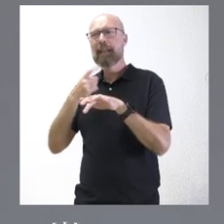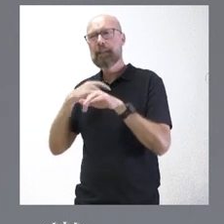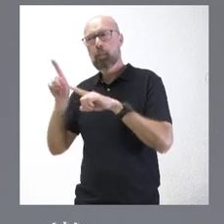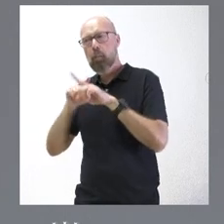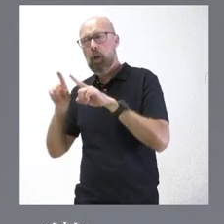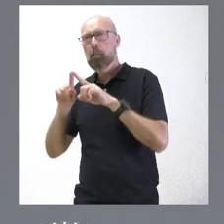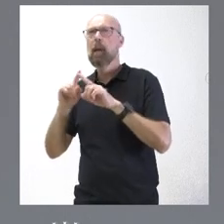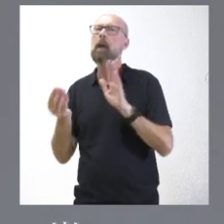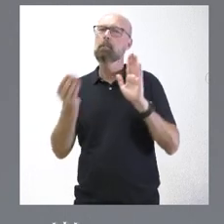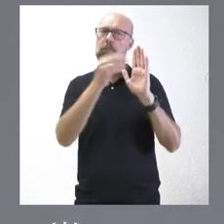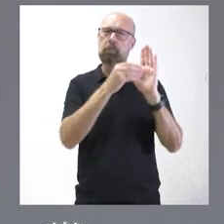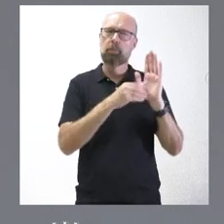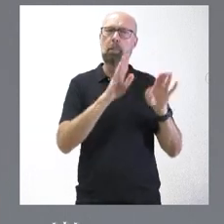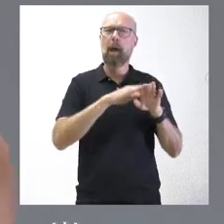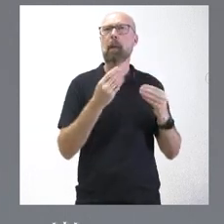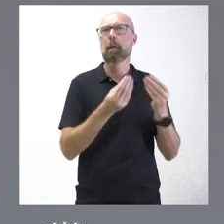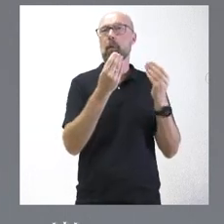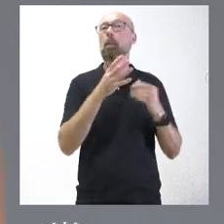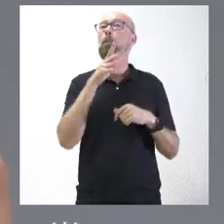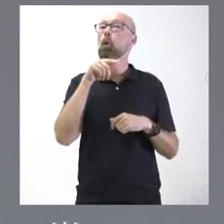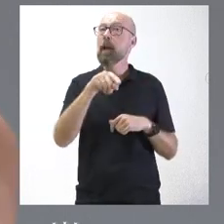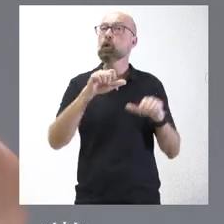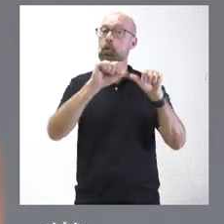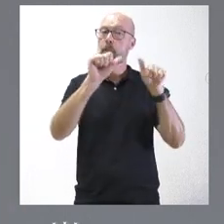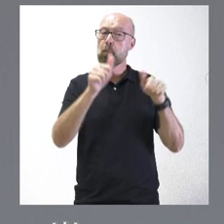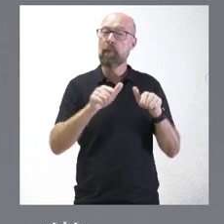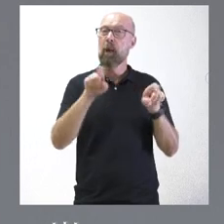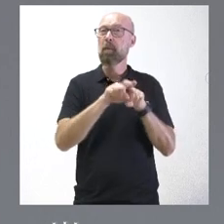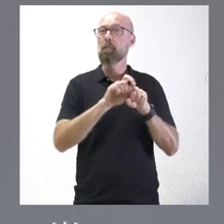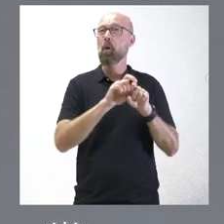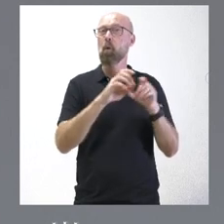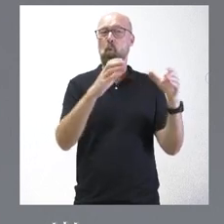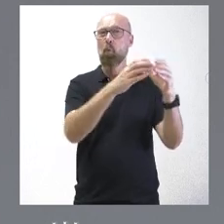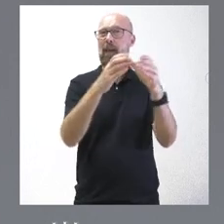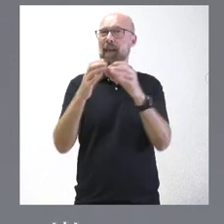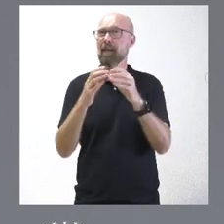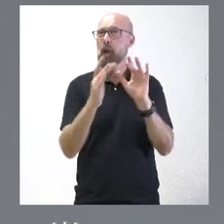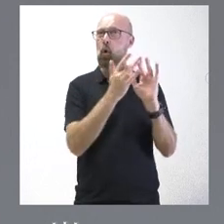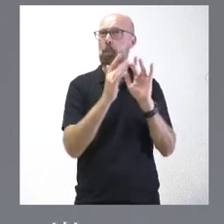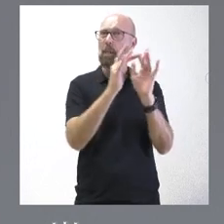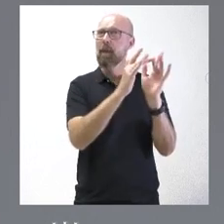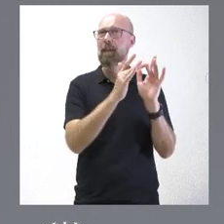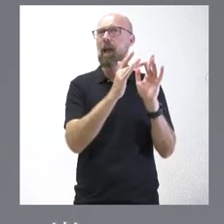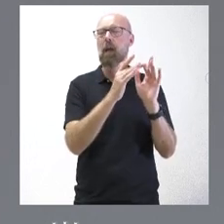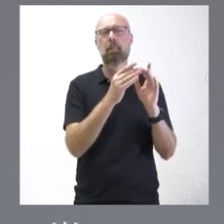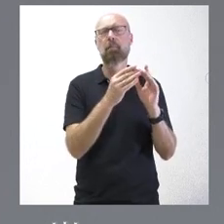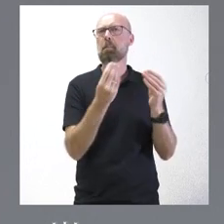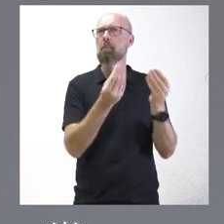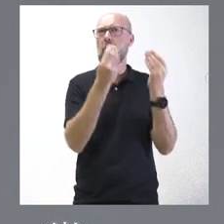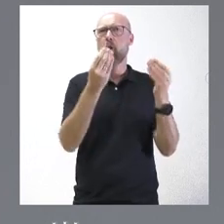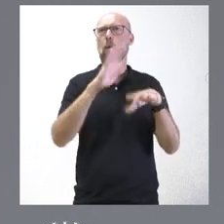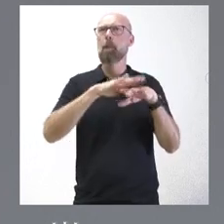unidades de convivencia es un buen sistema ante situaciones similares que te puedan dar Porque te permite esa